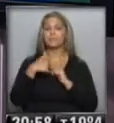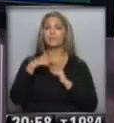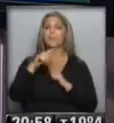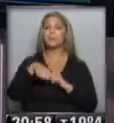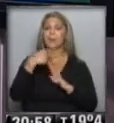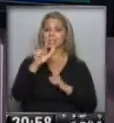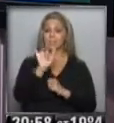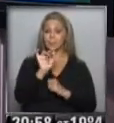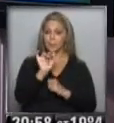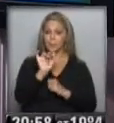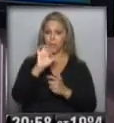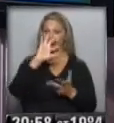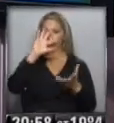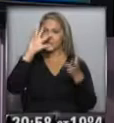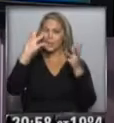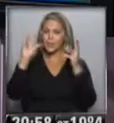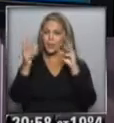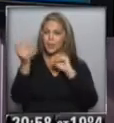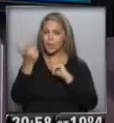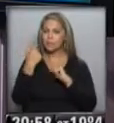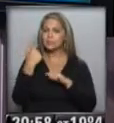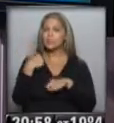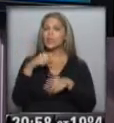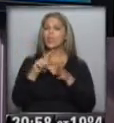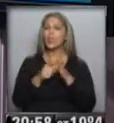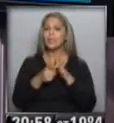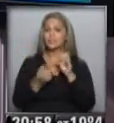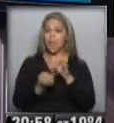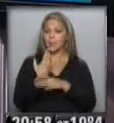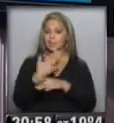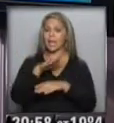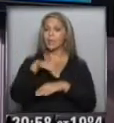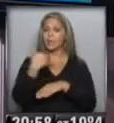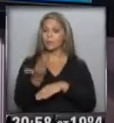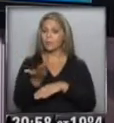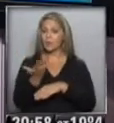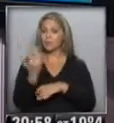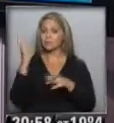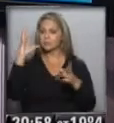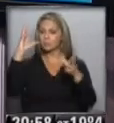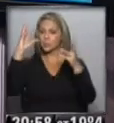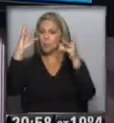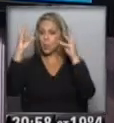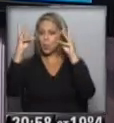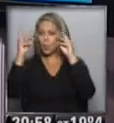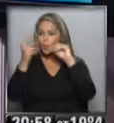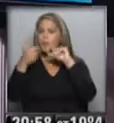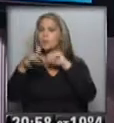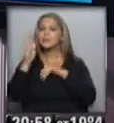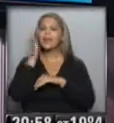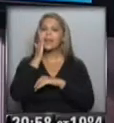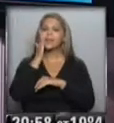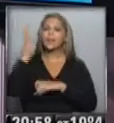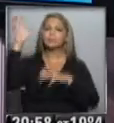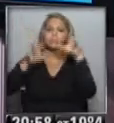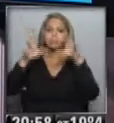para mañana miércoles: bancos de nieblas y neblinas durante las primeras horas de la mañana, luego nubosidad en aumento y a partir de la tarde la probabilidad de